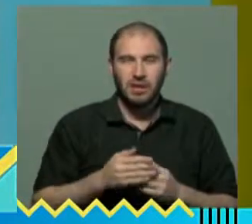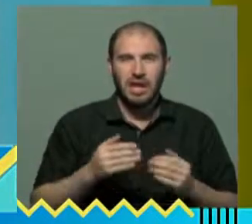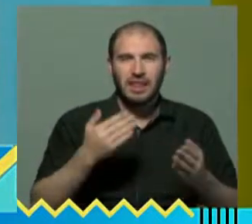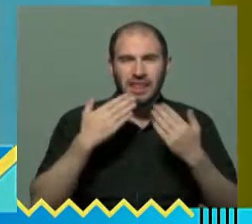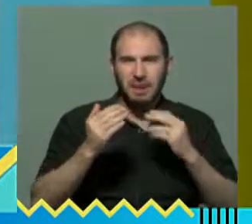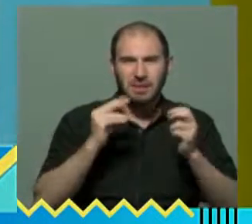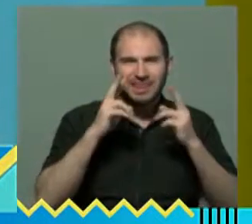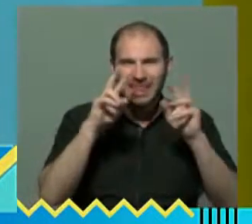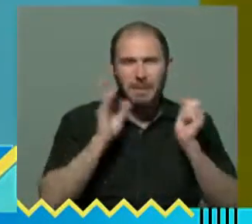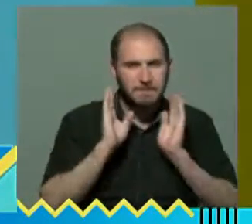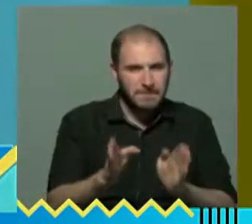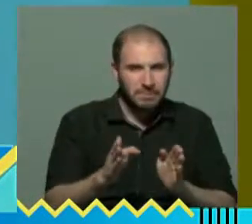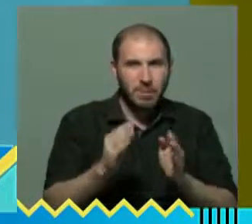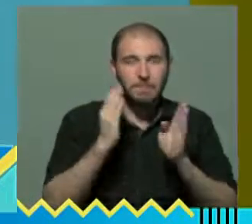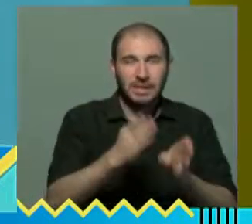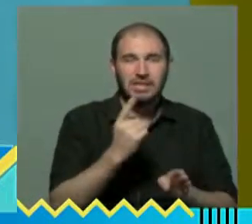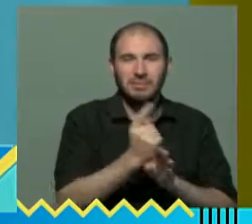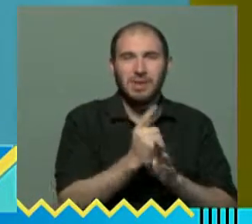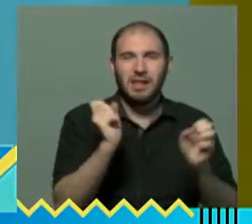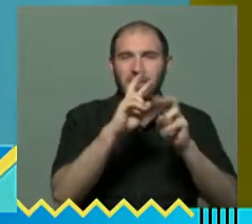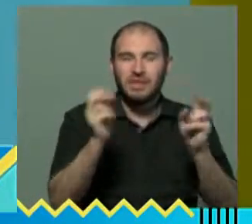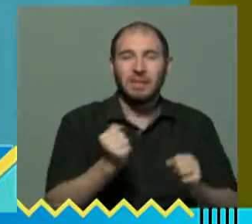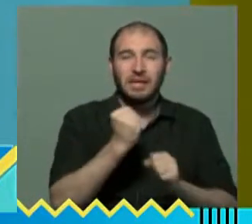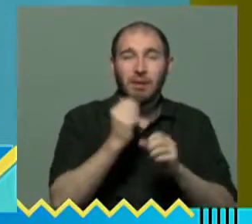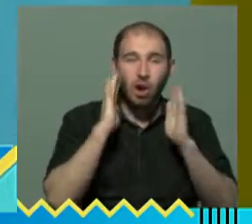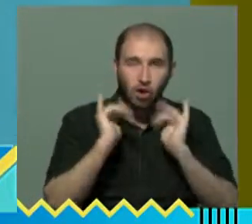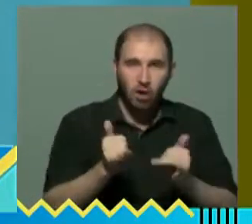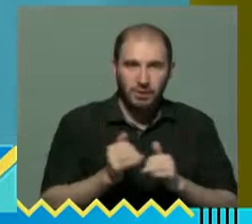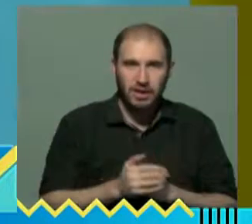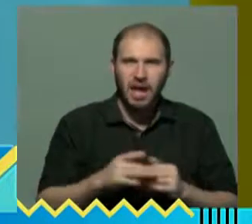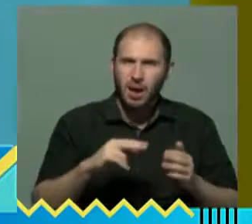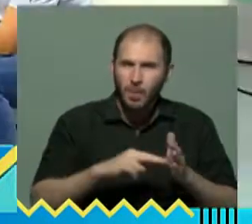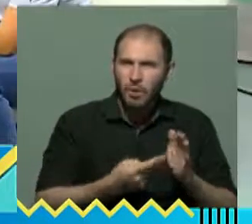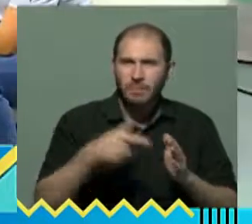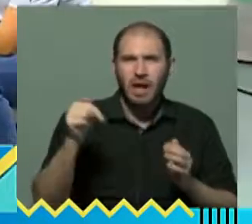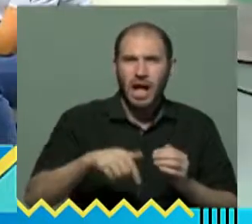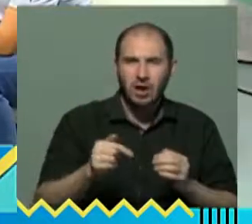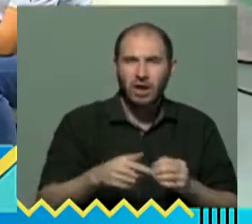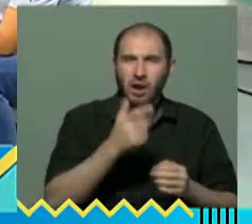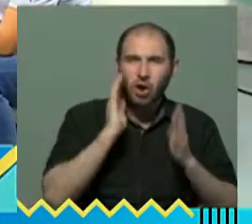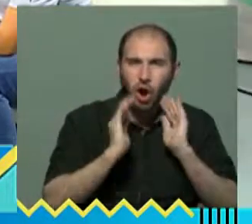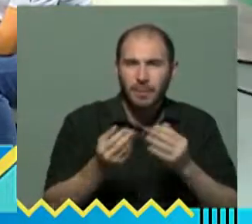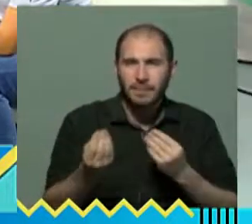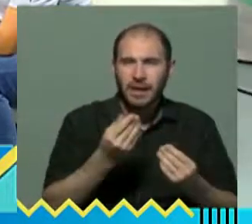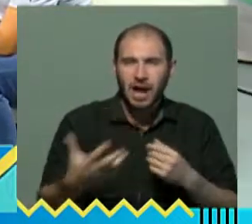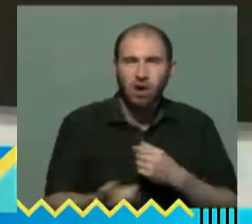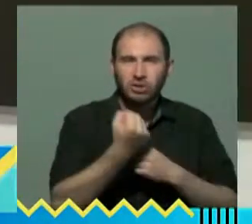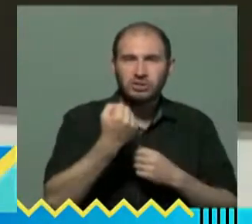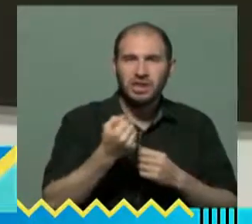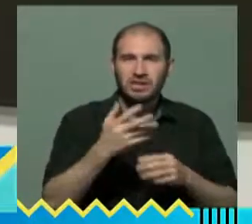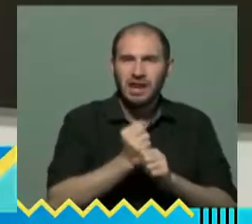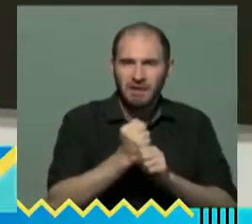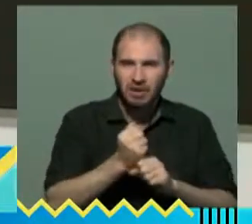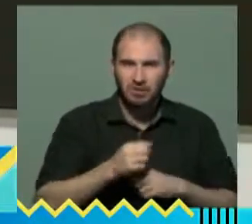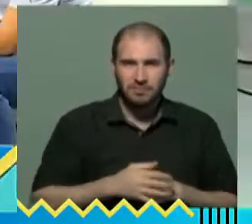¿no? Y enfocarnos en este primer bloque acerca del empleo joven, ¿hay dificultades hoy entre los jóvenes para acceder a un